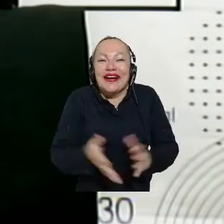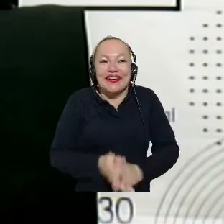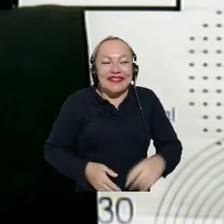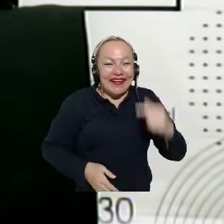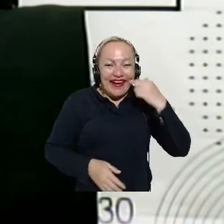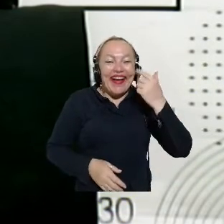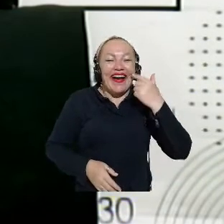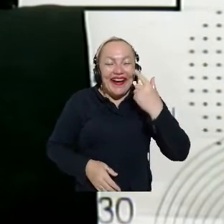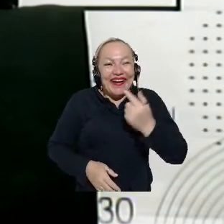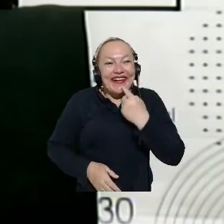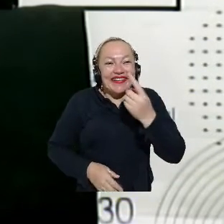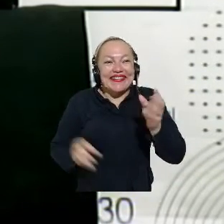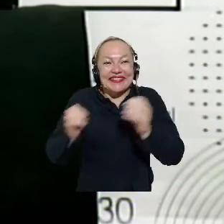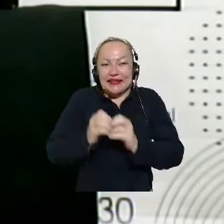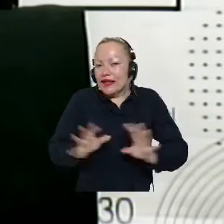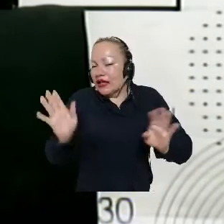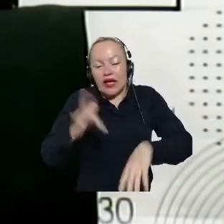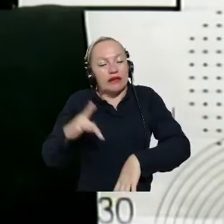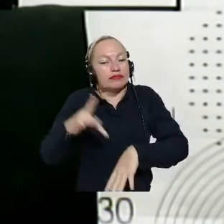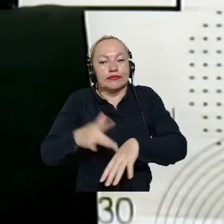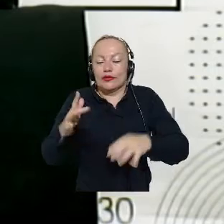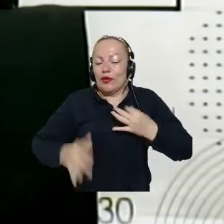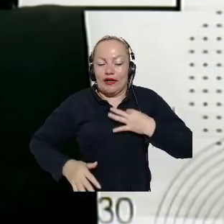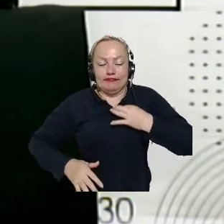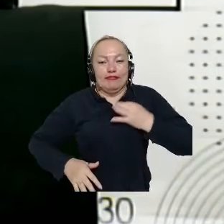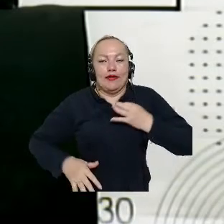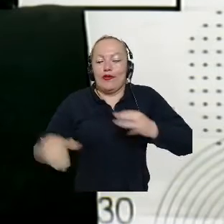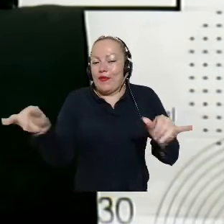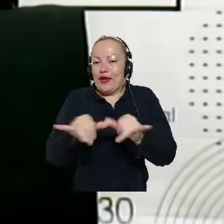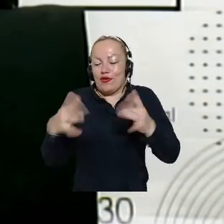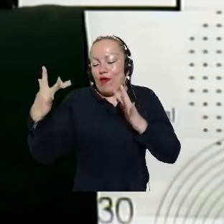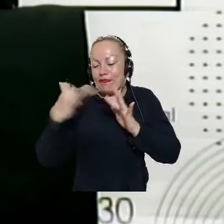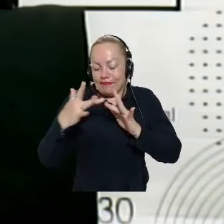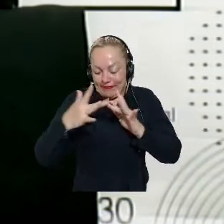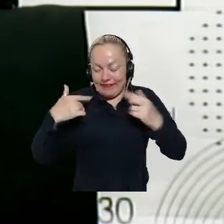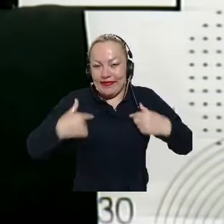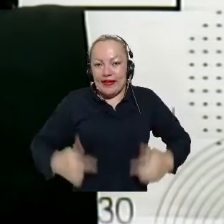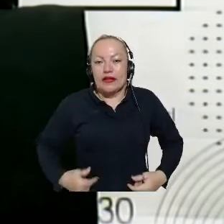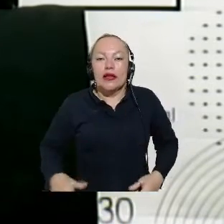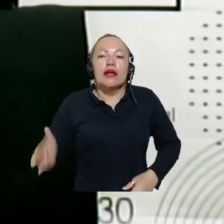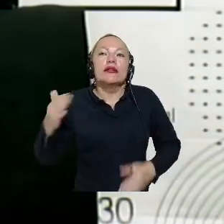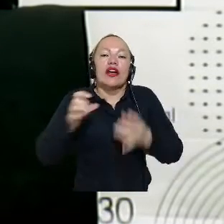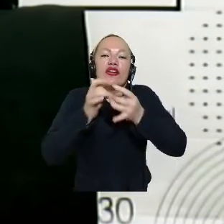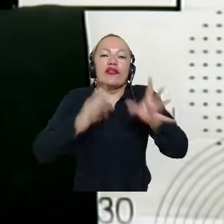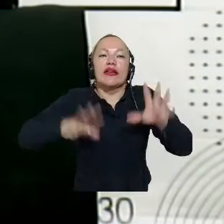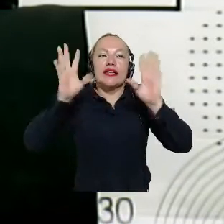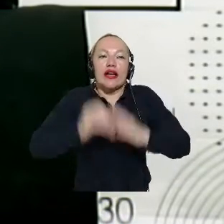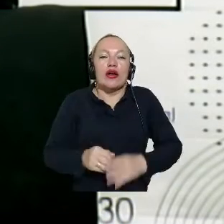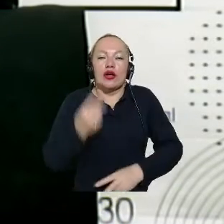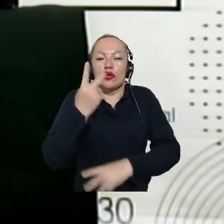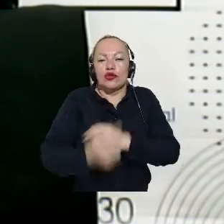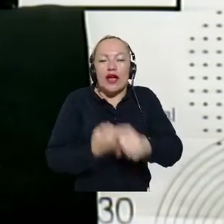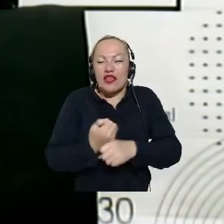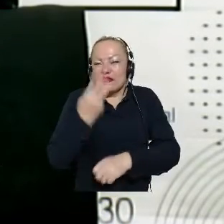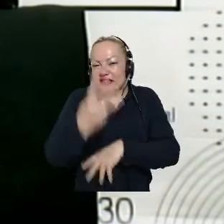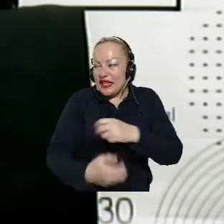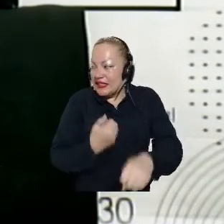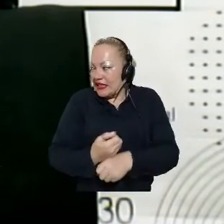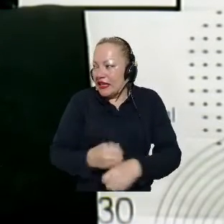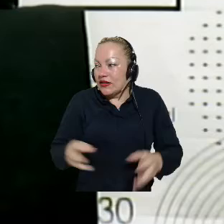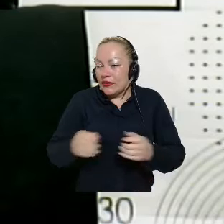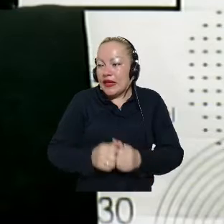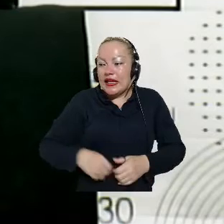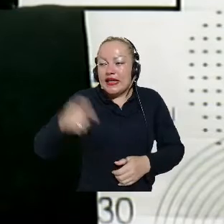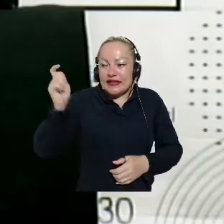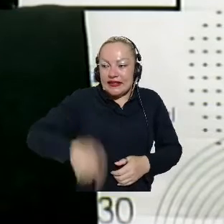Porque pasa. Ay, ¿cierto? Esto ya es una prenda y se ha convertido ya, quién sabe hasta cuándo, por ahí 2 años, 3 años, debemos